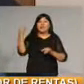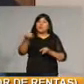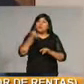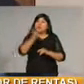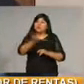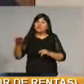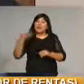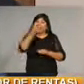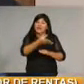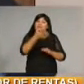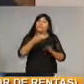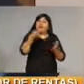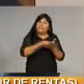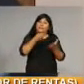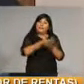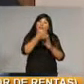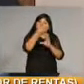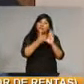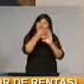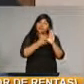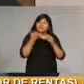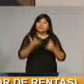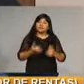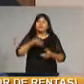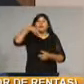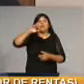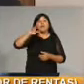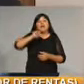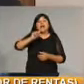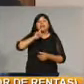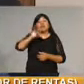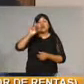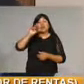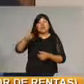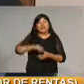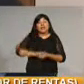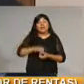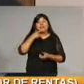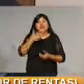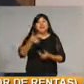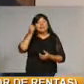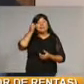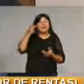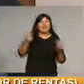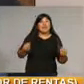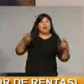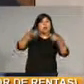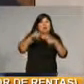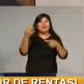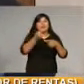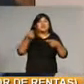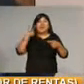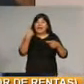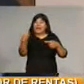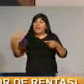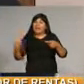beneficiosa para los contribuyentes morosos la idea es lograr el auto cumplimiento digamos la autodeterminación que